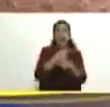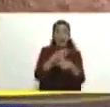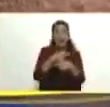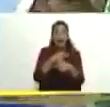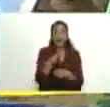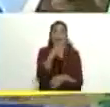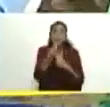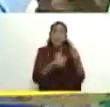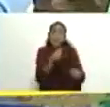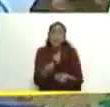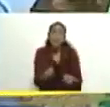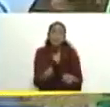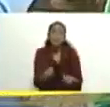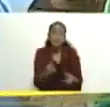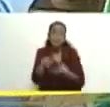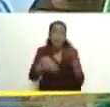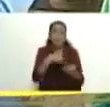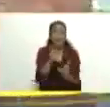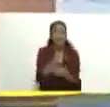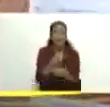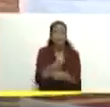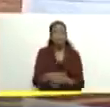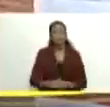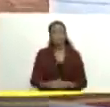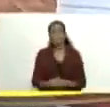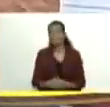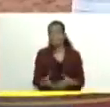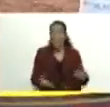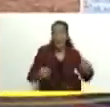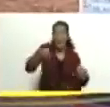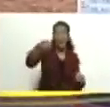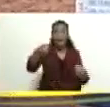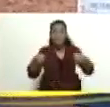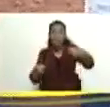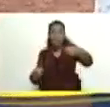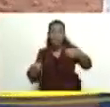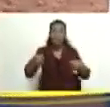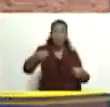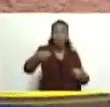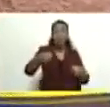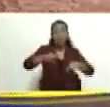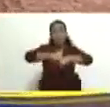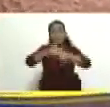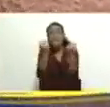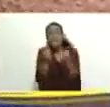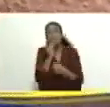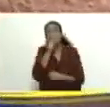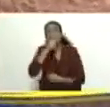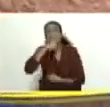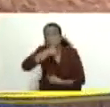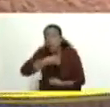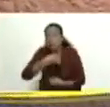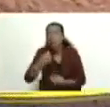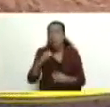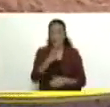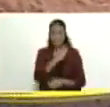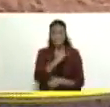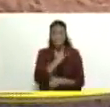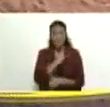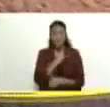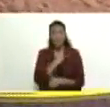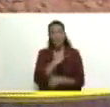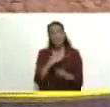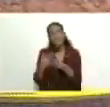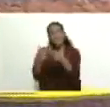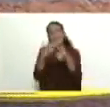¿Qué pasa con eso? Porque el camión está un poco deteriorado, pues nosotros le vamos a pedir... ¿Es un camión de ustedes? No,